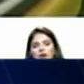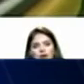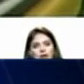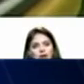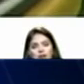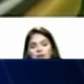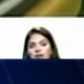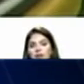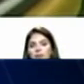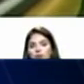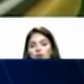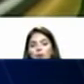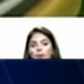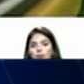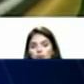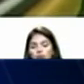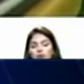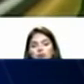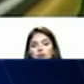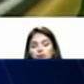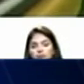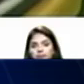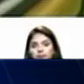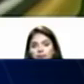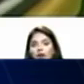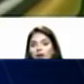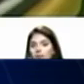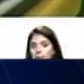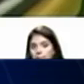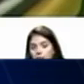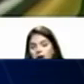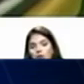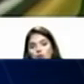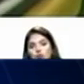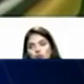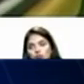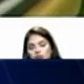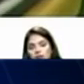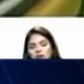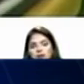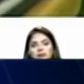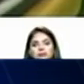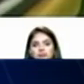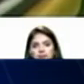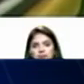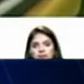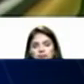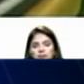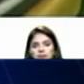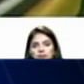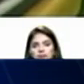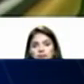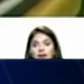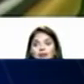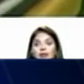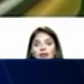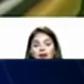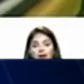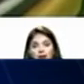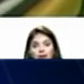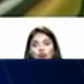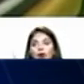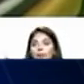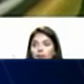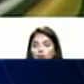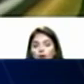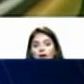del poder público constituido y el poder constituyente originario. Este decreto constituyente fue aprobado